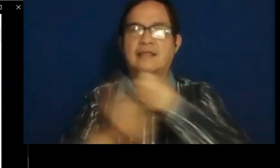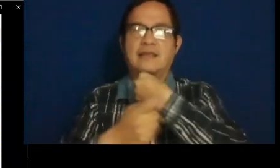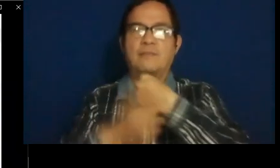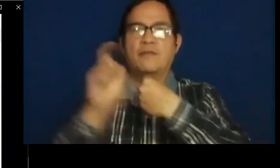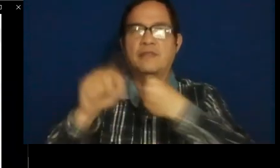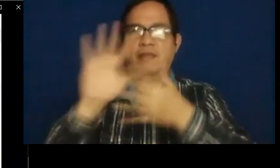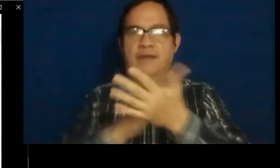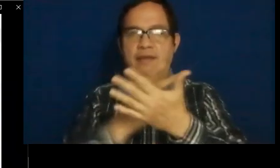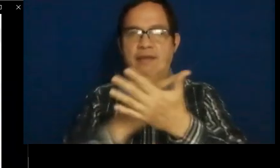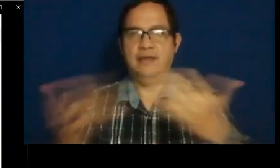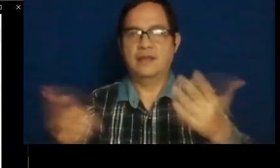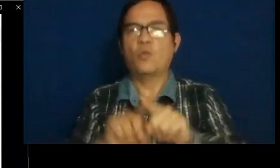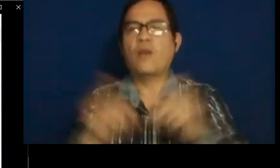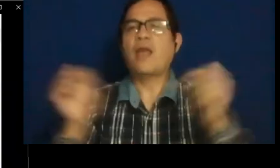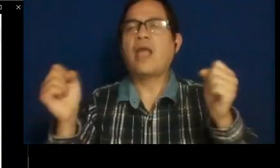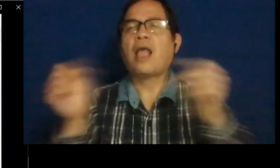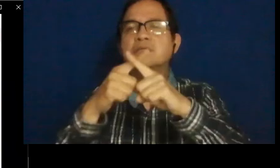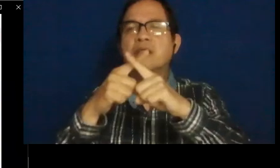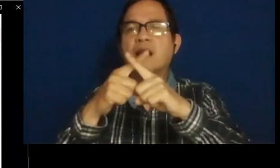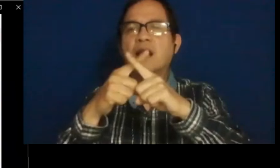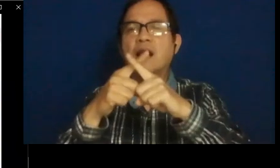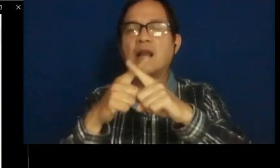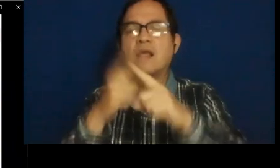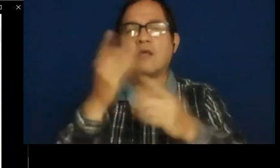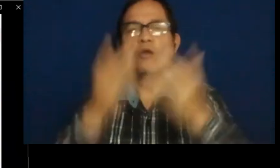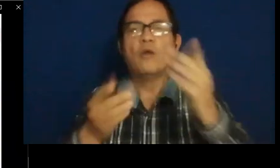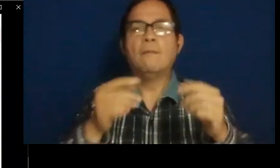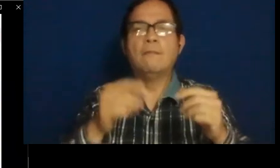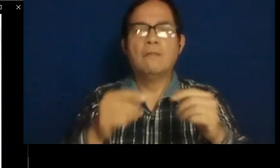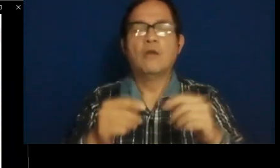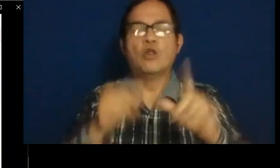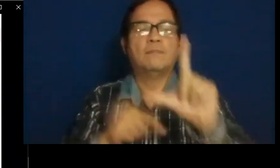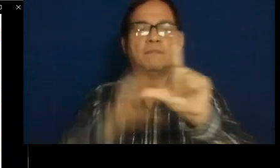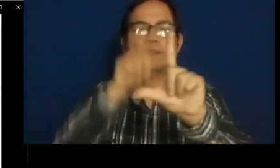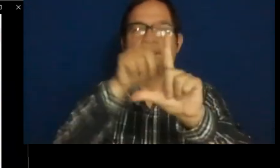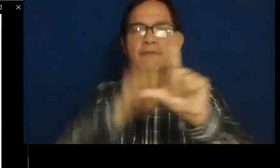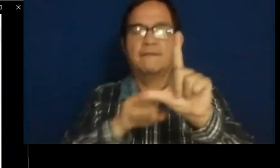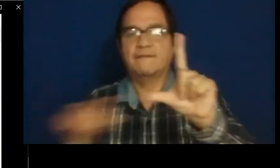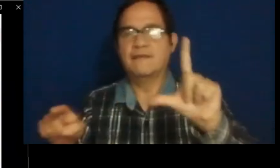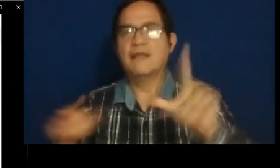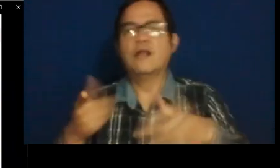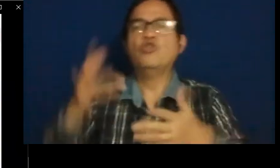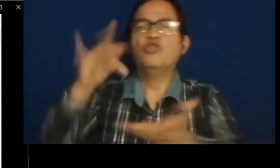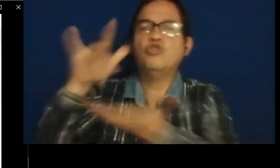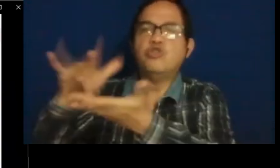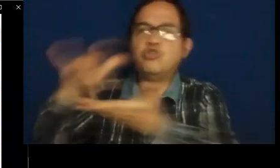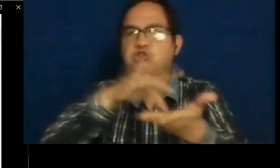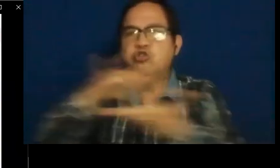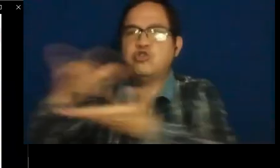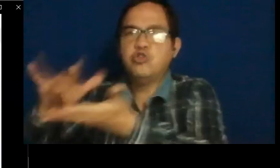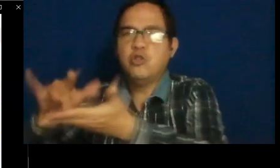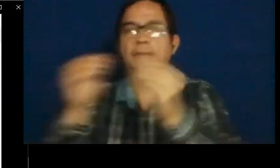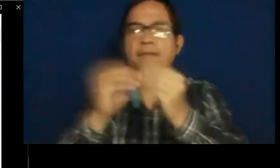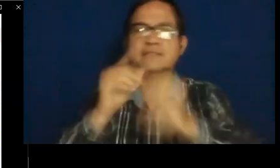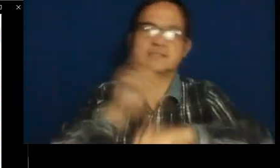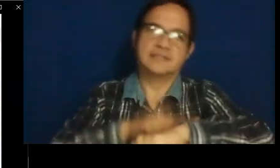que se va a desarrollar en Excel de posición versus tiempo. Cuando tengamos esa gráfica ya hecha y elaborada